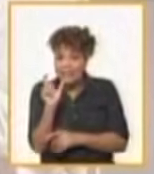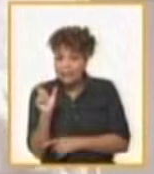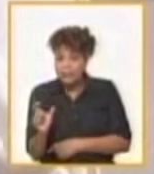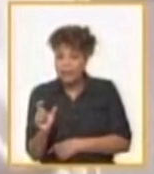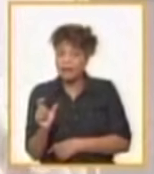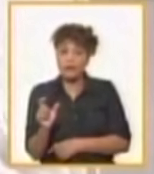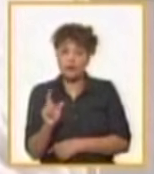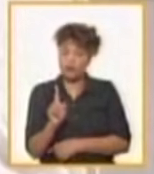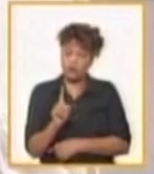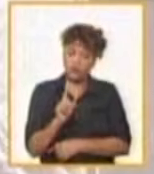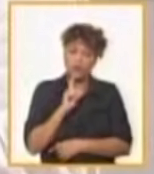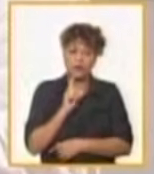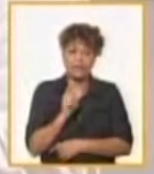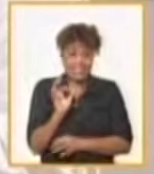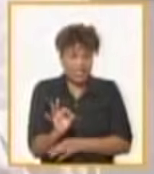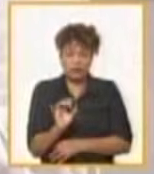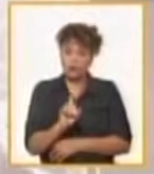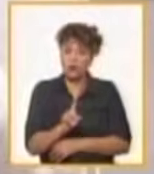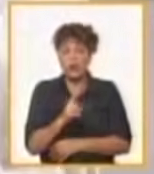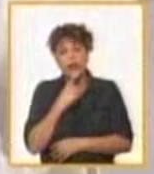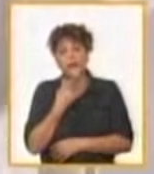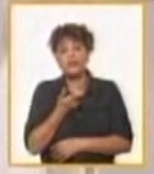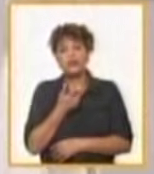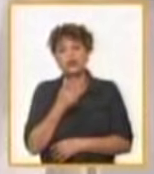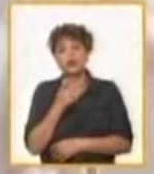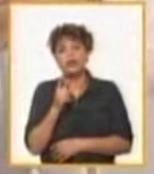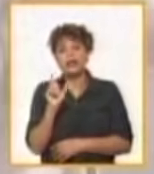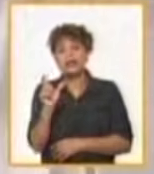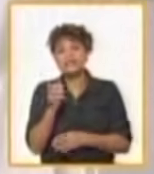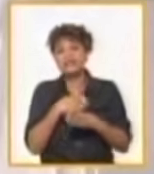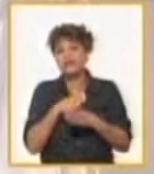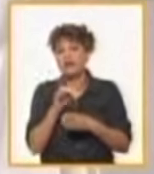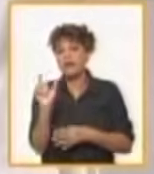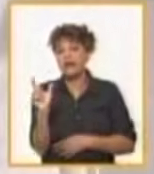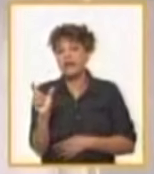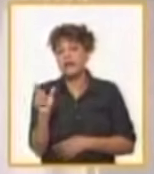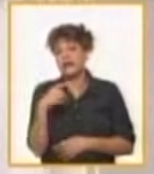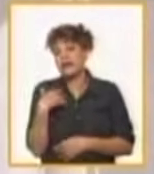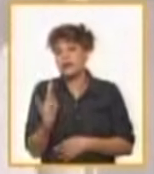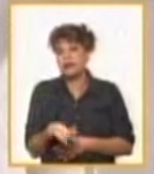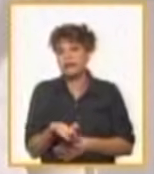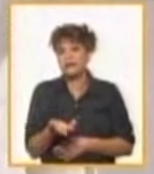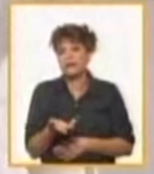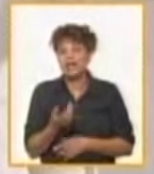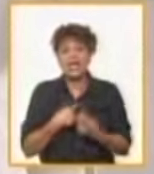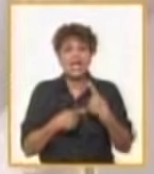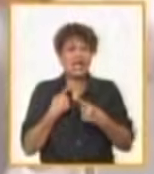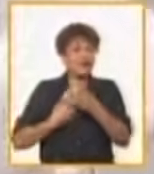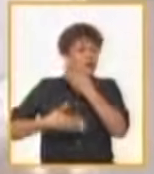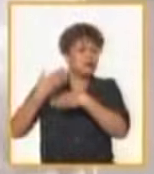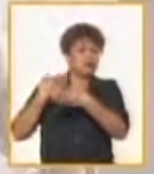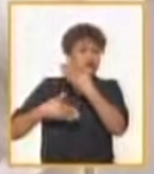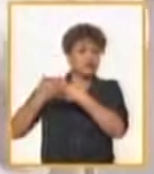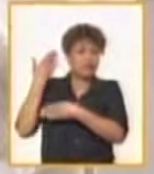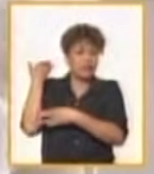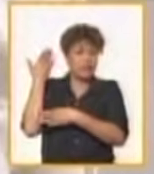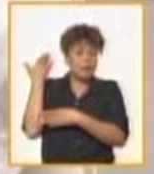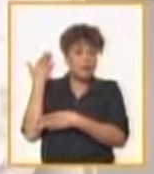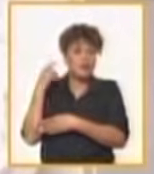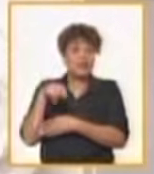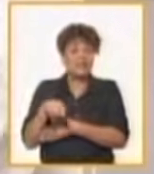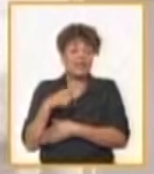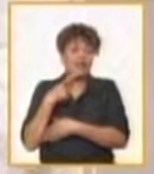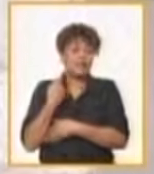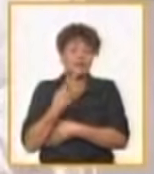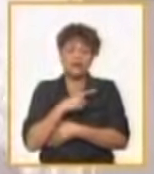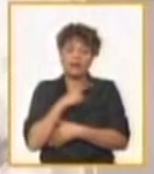que usó, que palabras era como algo que él veía atrás en el tiempo, que ya eso estaba